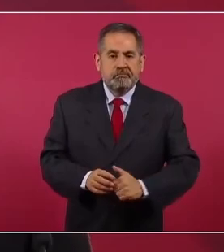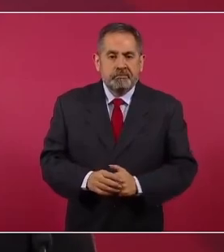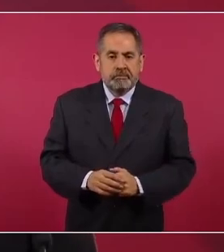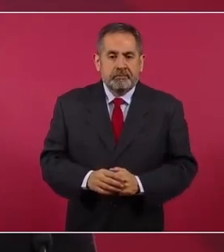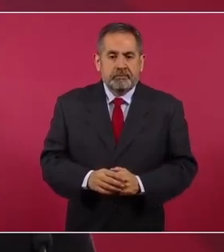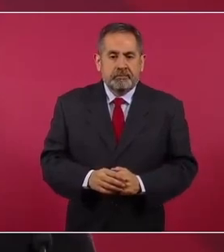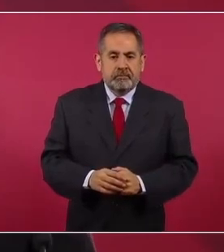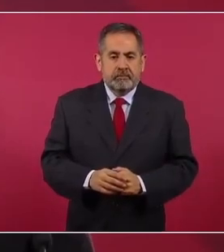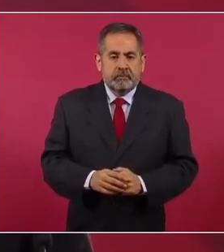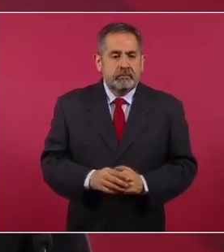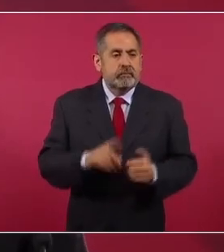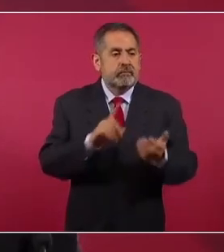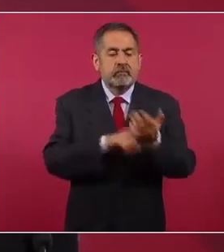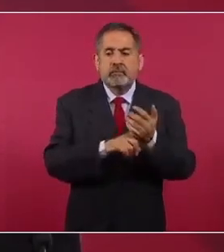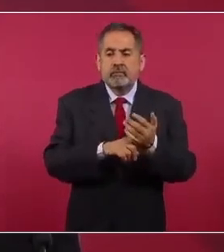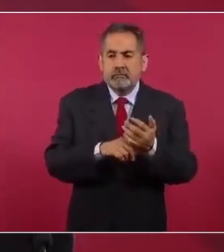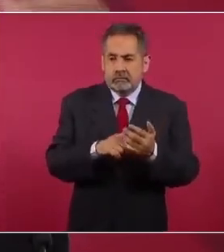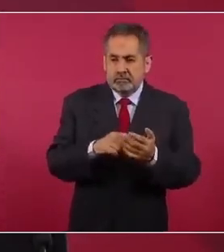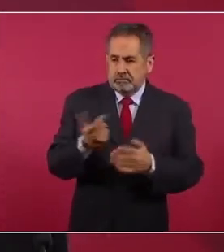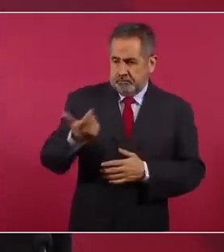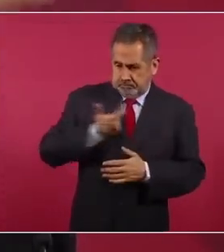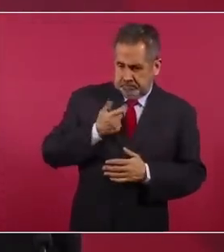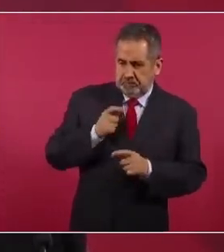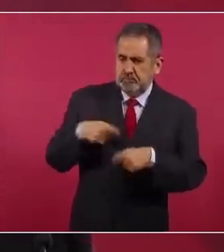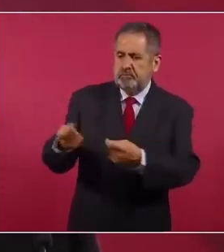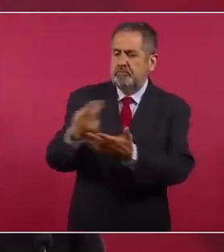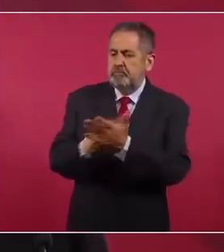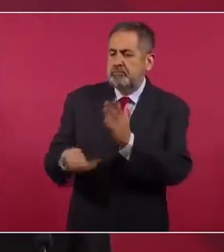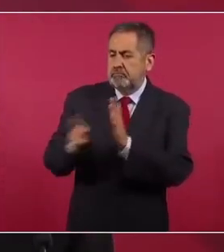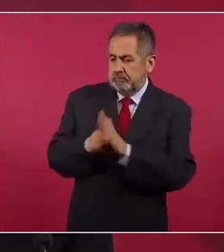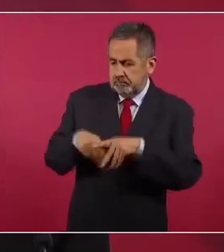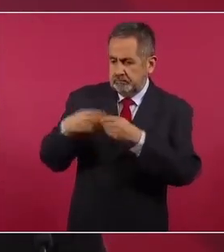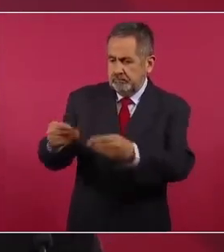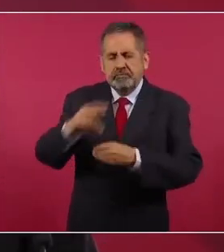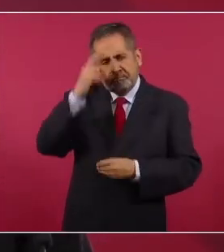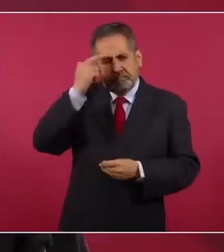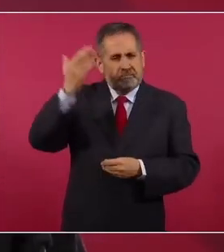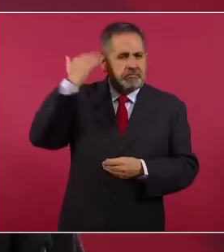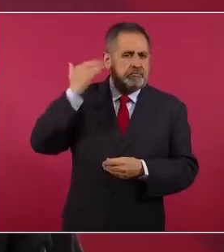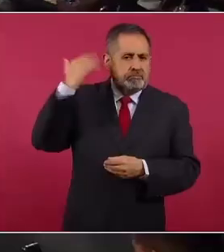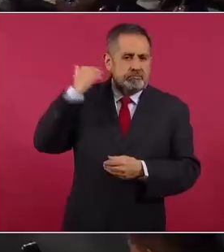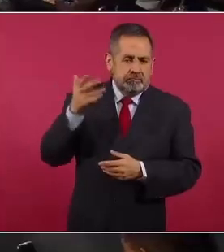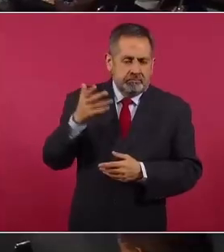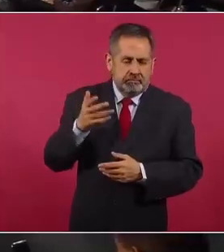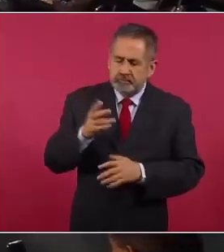Lo de la venta de las plazas, todo aquello que predominaba.